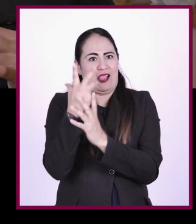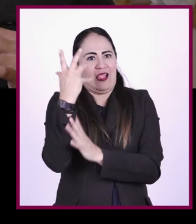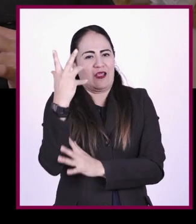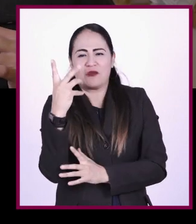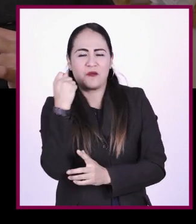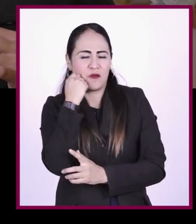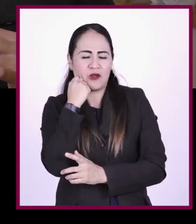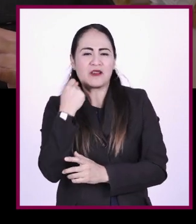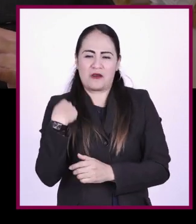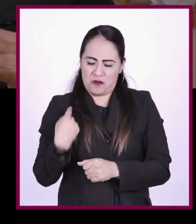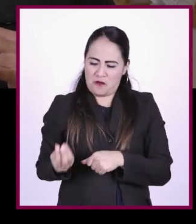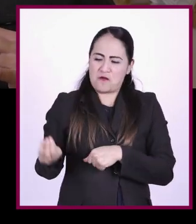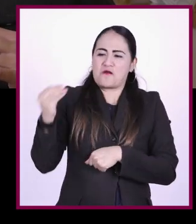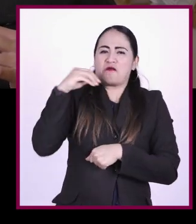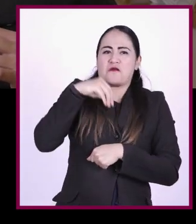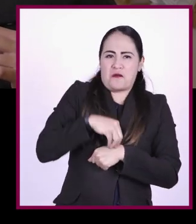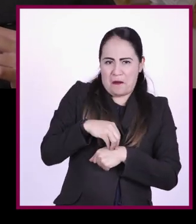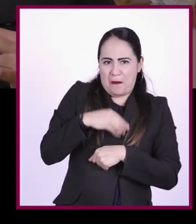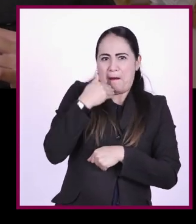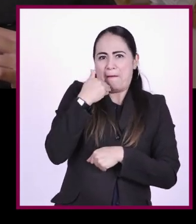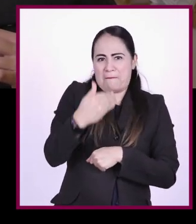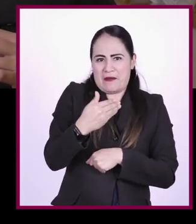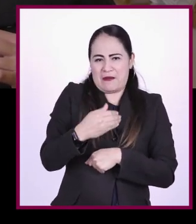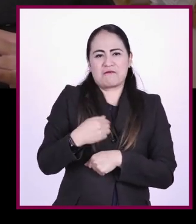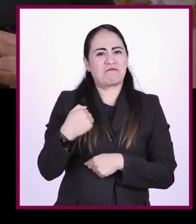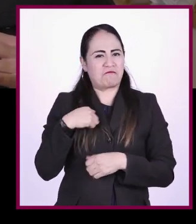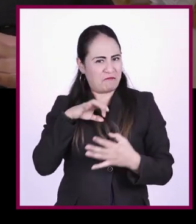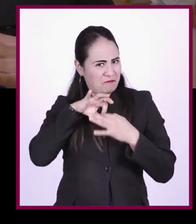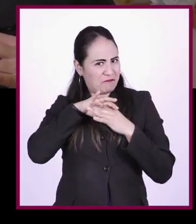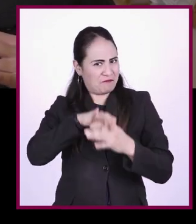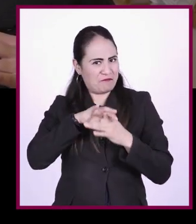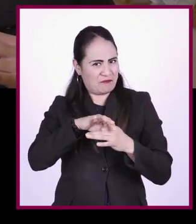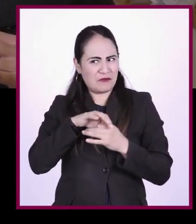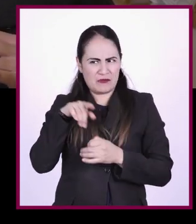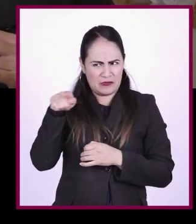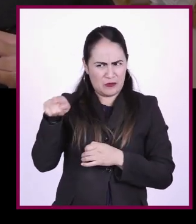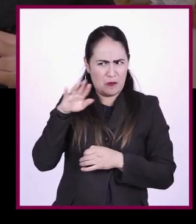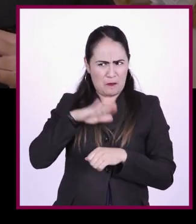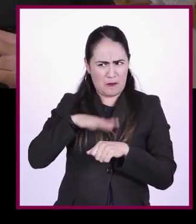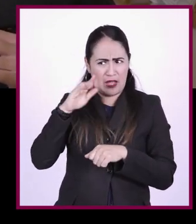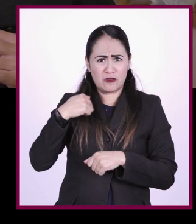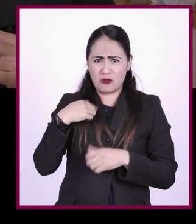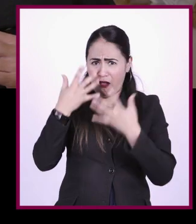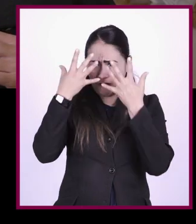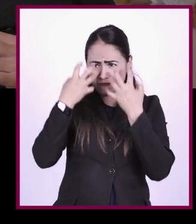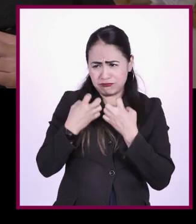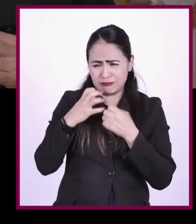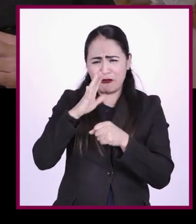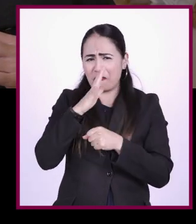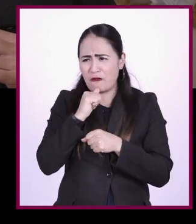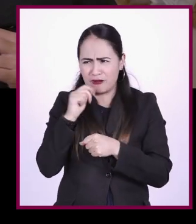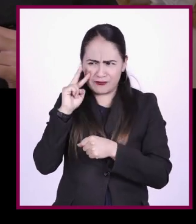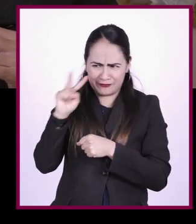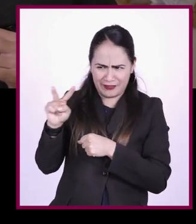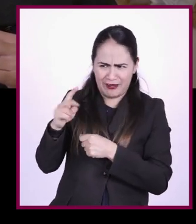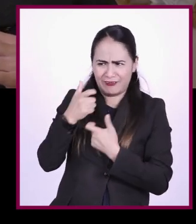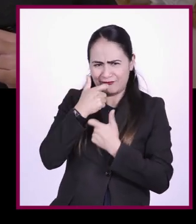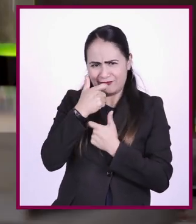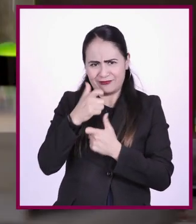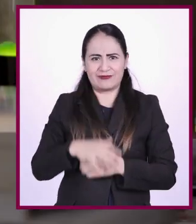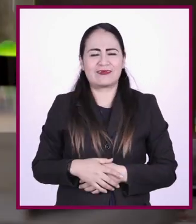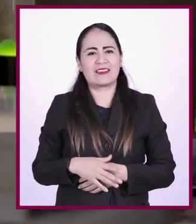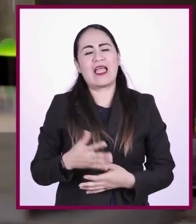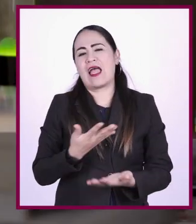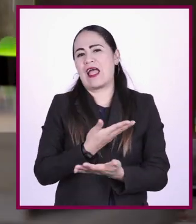personaje. Sí, caray. A ti más. Nomás no me dejas de estar triste. Mejor vamos a regresar a la